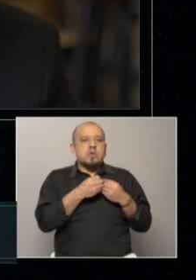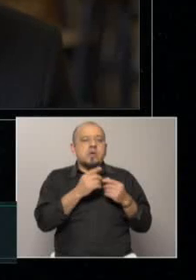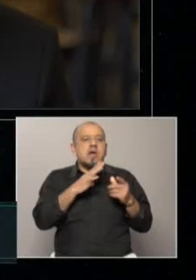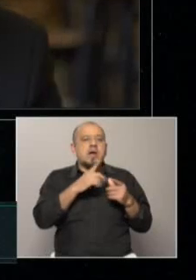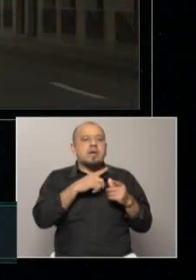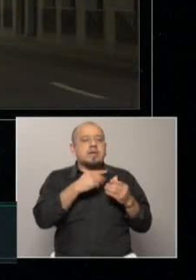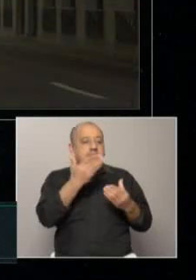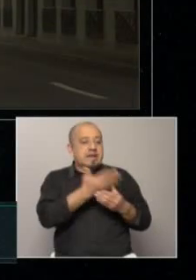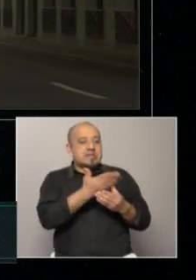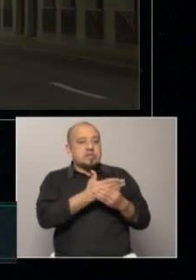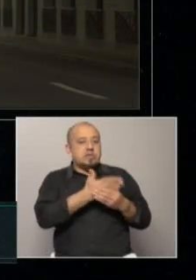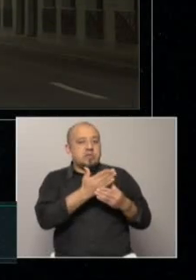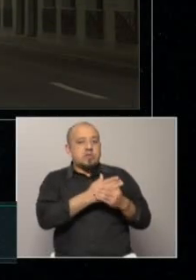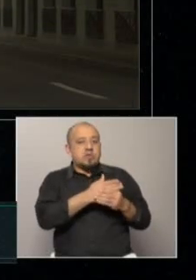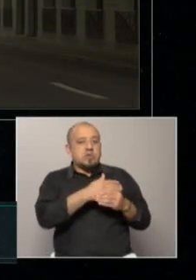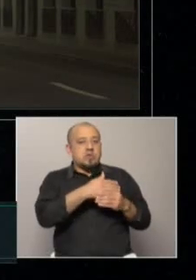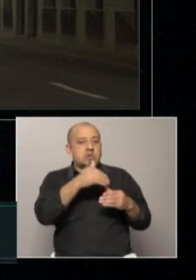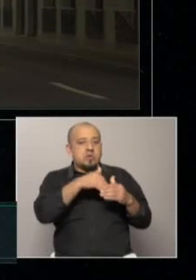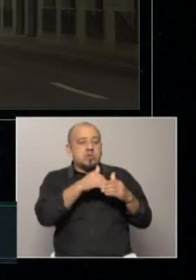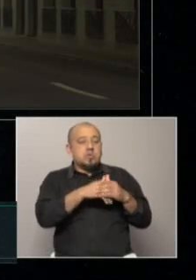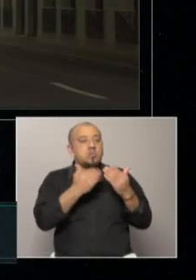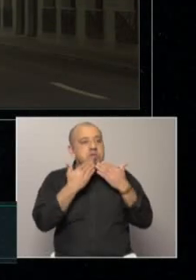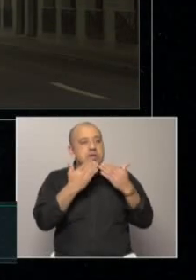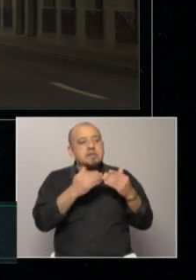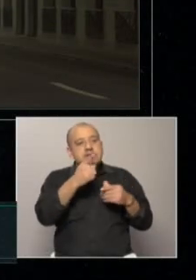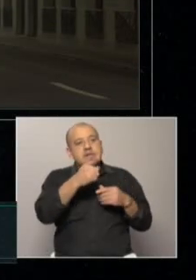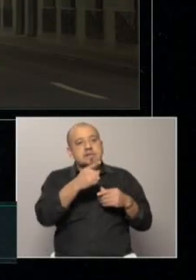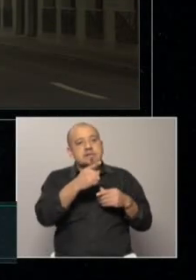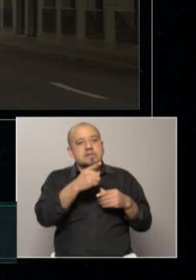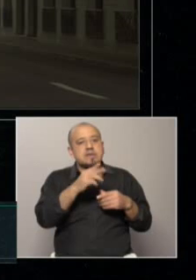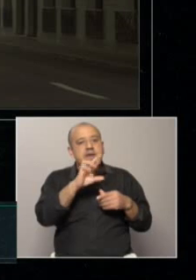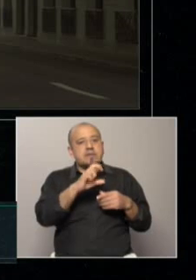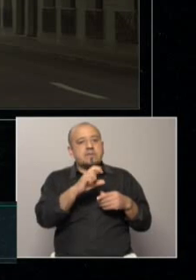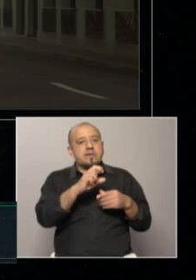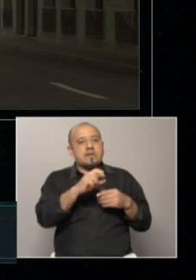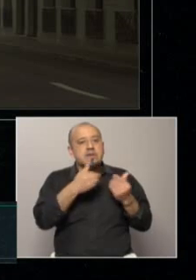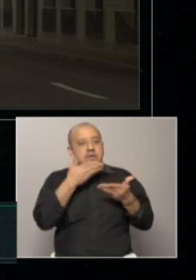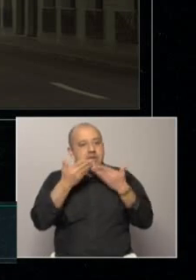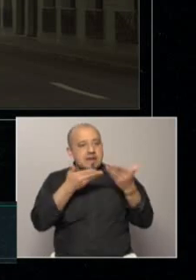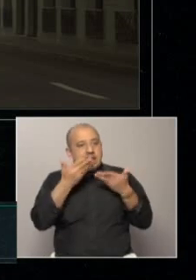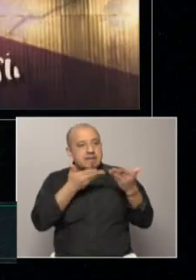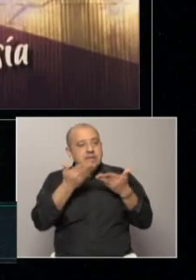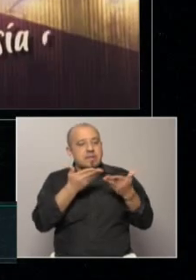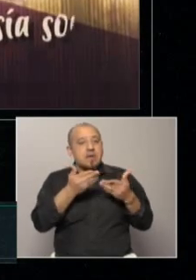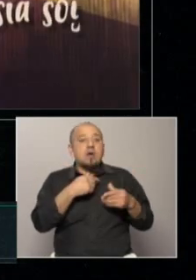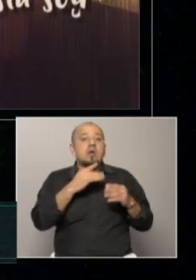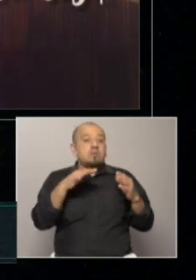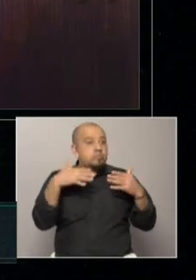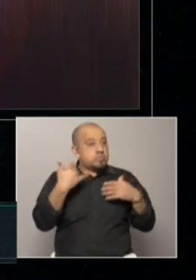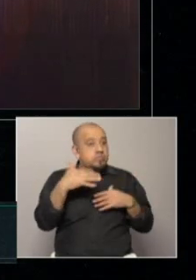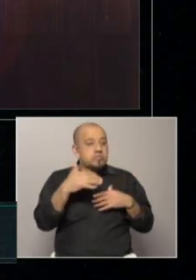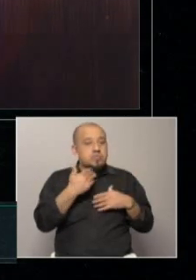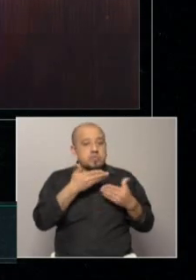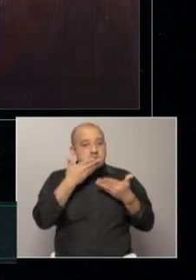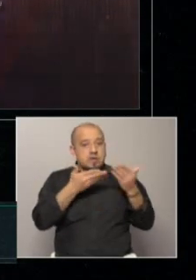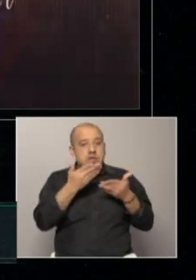archivo Baize, que nos dio Rafael Baize, que le agradecemos mucho, que Idea canta a capela. ¿No saben cómo cantaba esa mujer? ¿En serio? No,